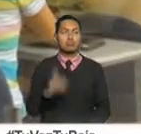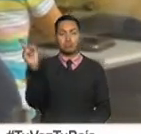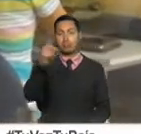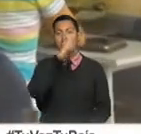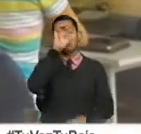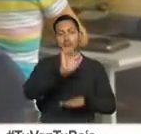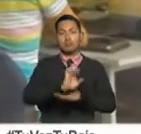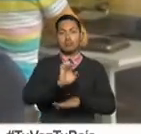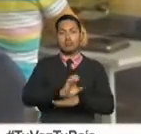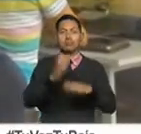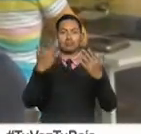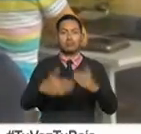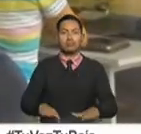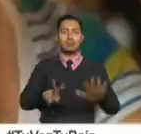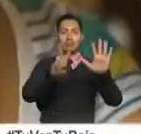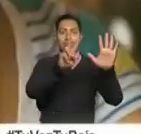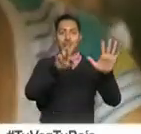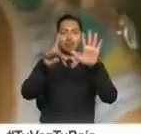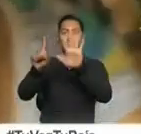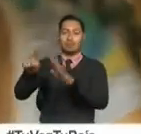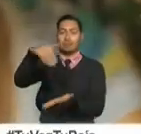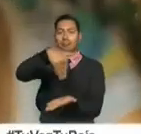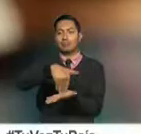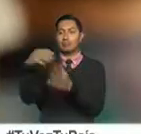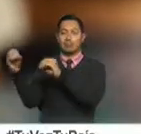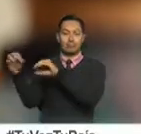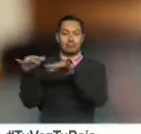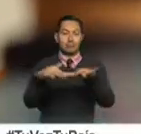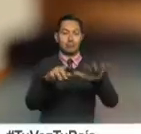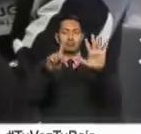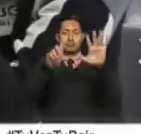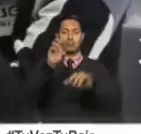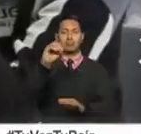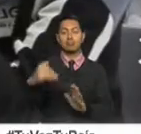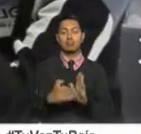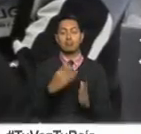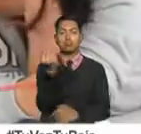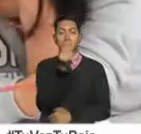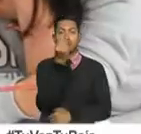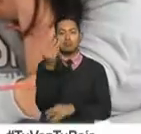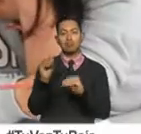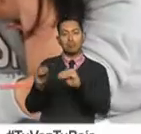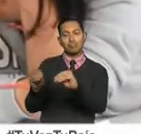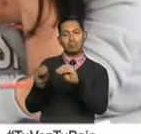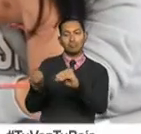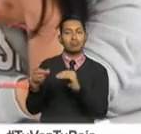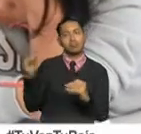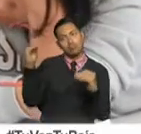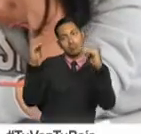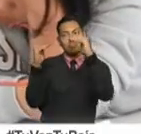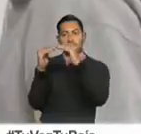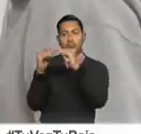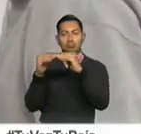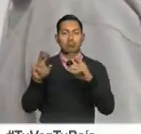se han dispuesto 76 sedes que acogerán hasta 60.000 jóvenes, que recibirán clases de nivelación en los dominios